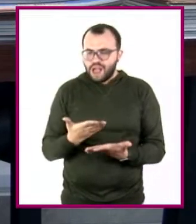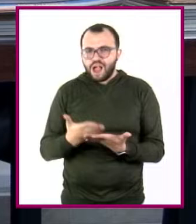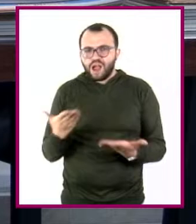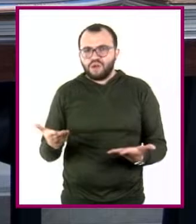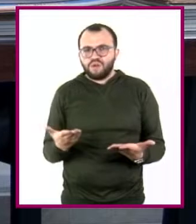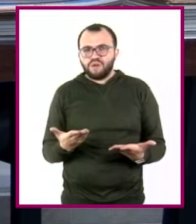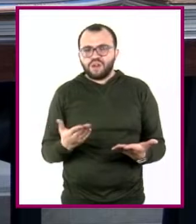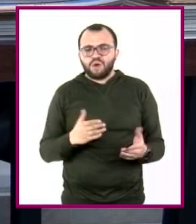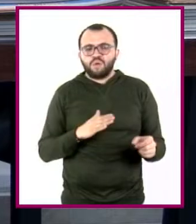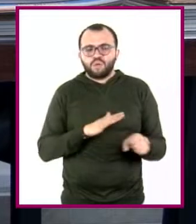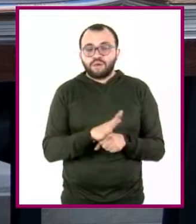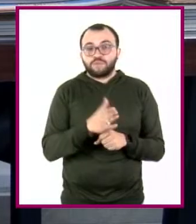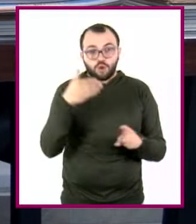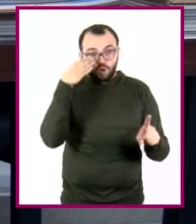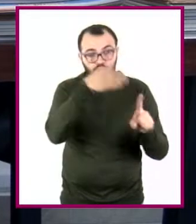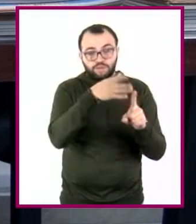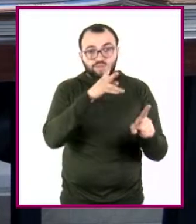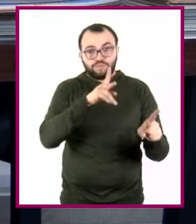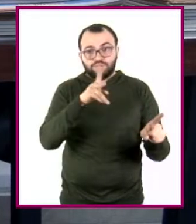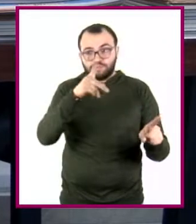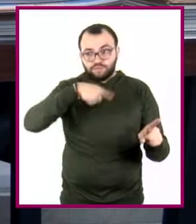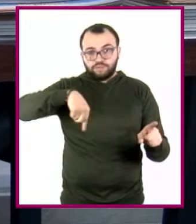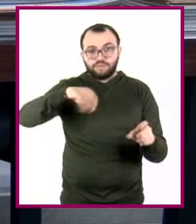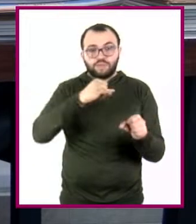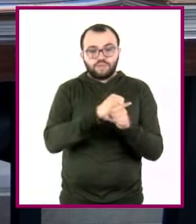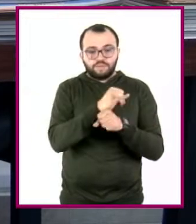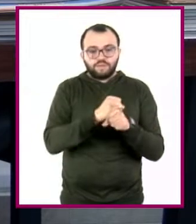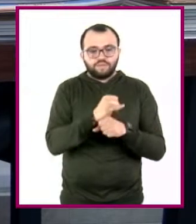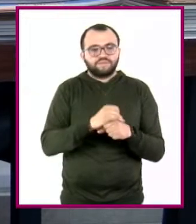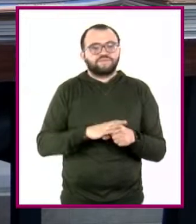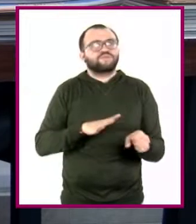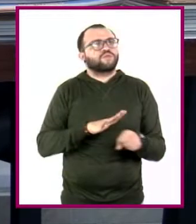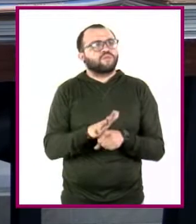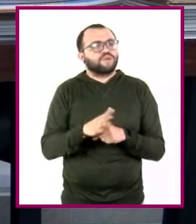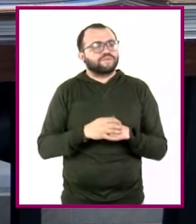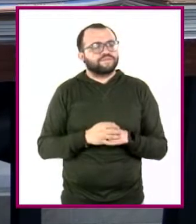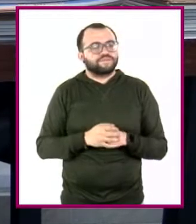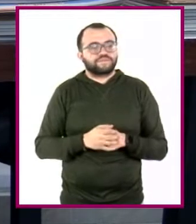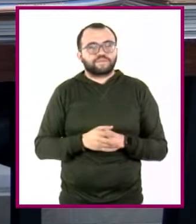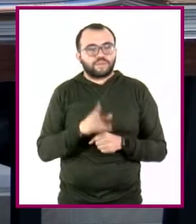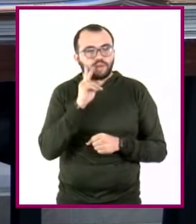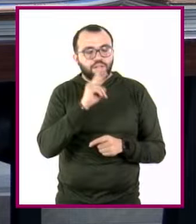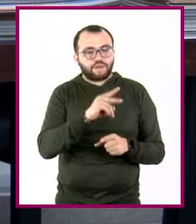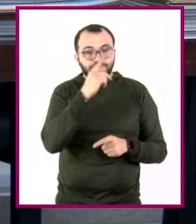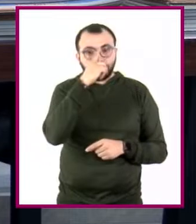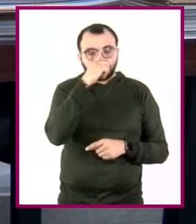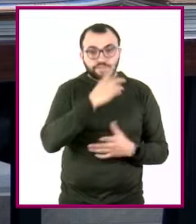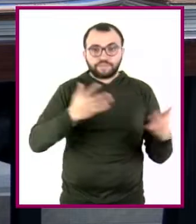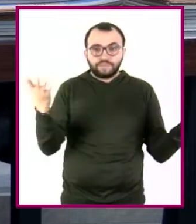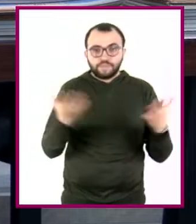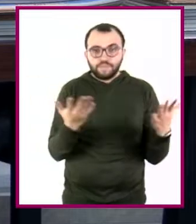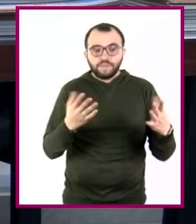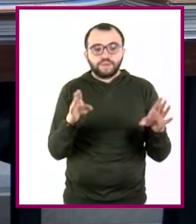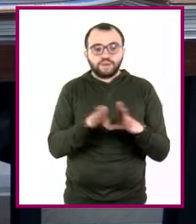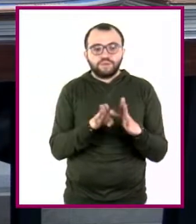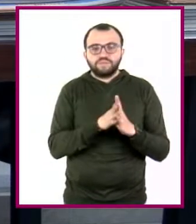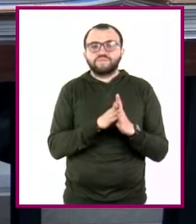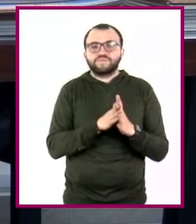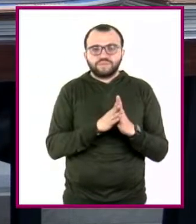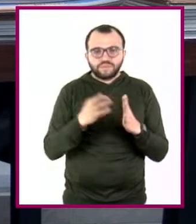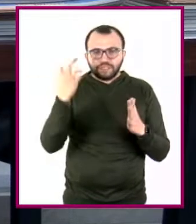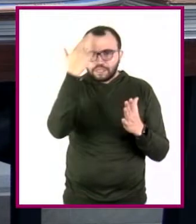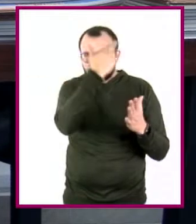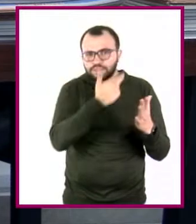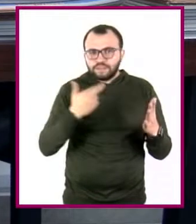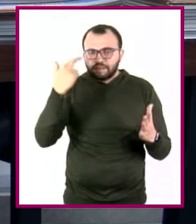Alfredo? El objetivo de nuestra investigación. ¿Ah, sí? A ver, ¿y cuál es? Veamos, realizaremos un repaso sobre el tema de